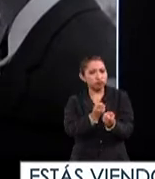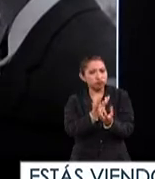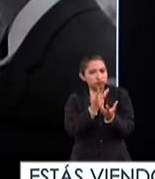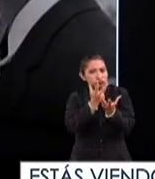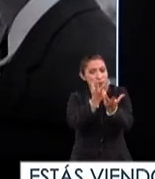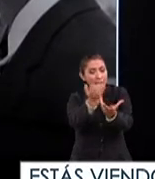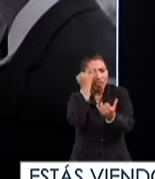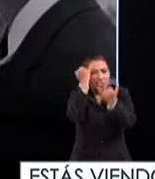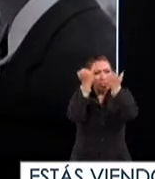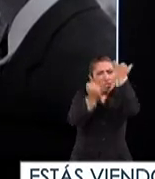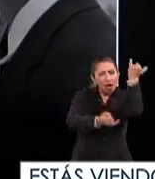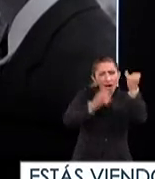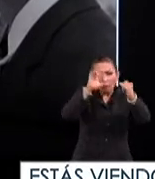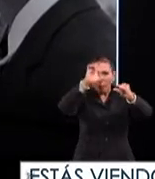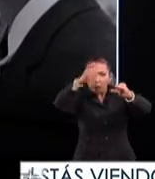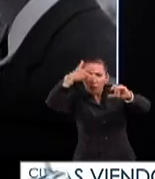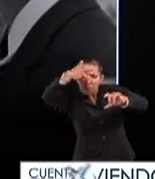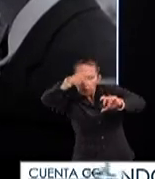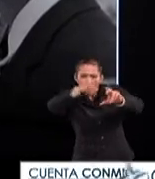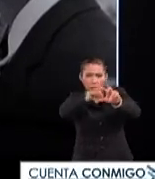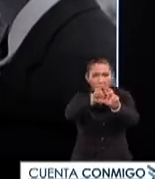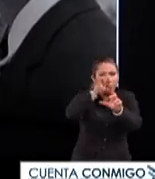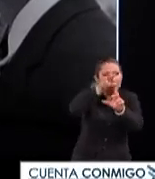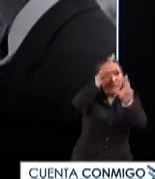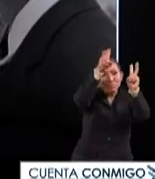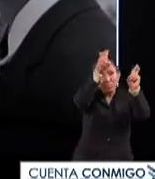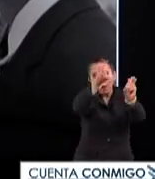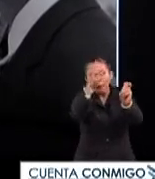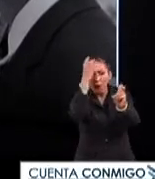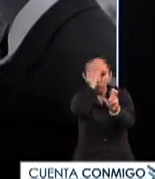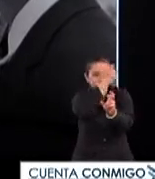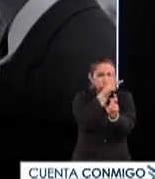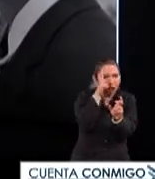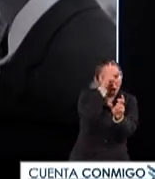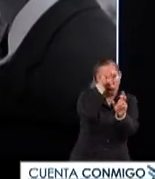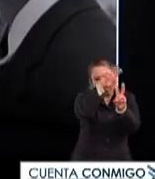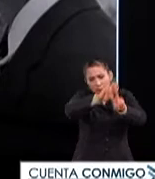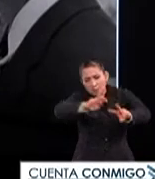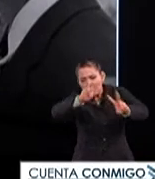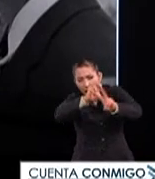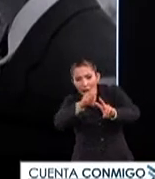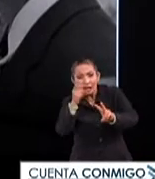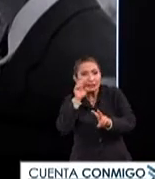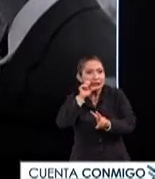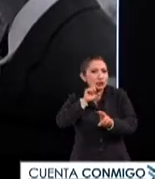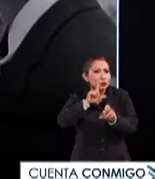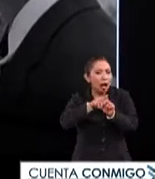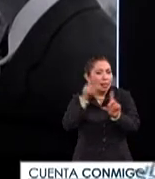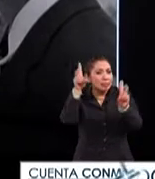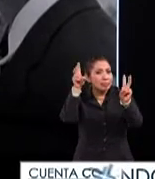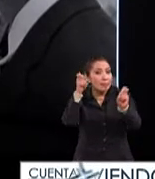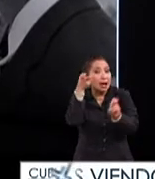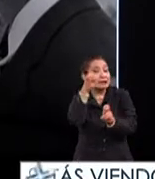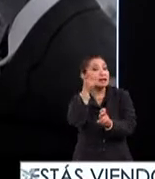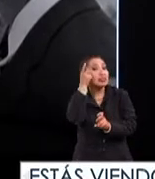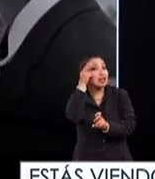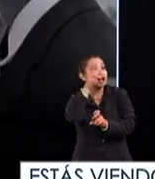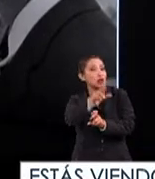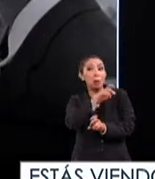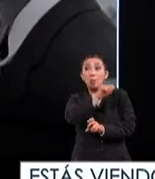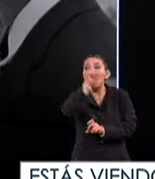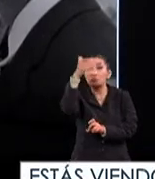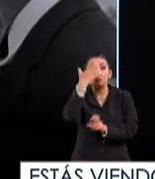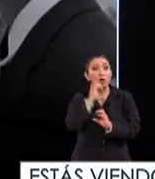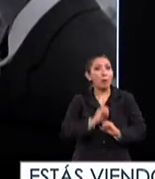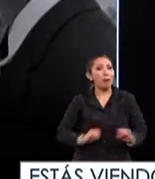expresiva, innovación de los encuadres y abordaje de asuntos psicoanalíticos y connotaciones sexuales, sería el director que, como